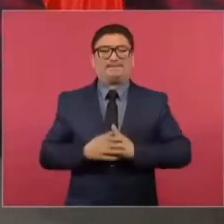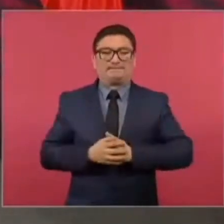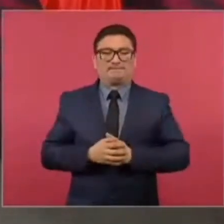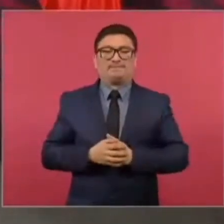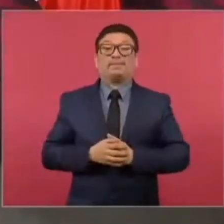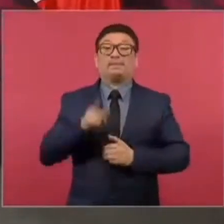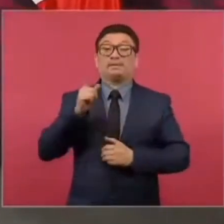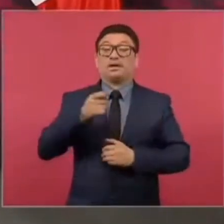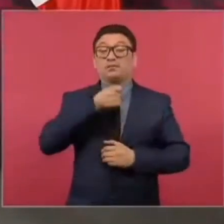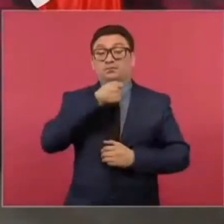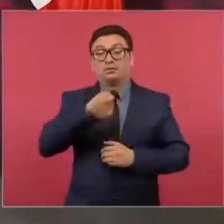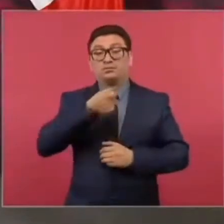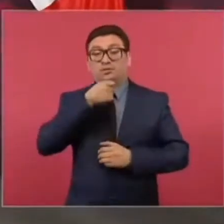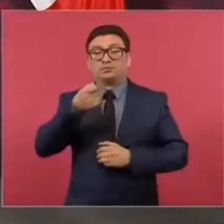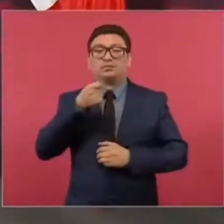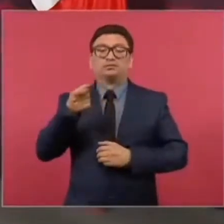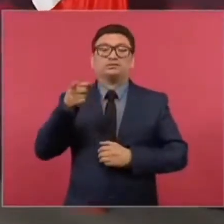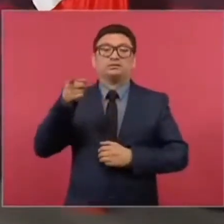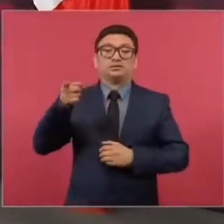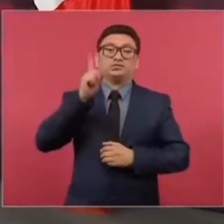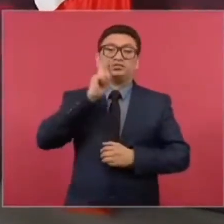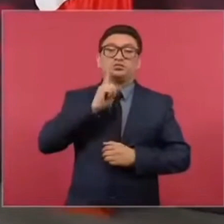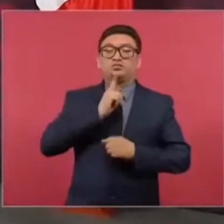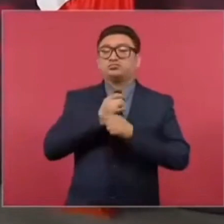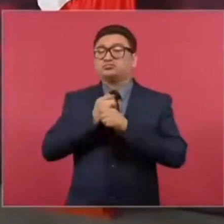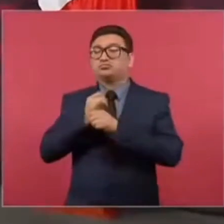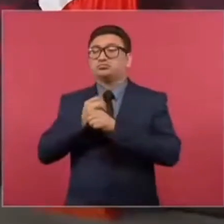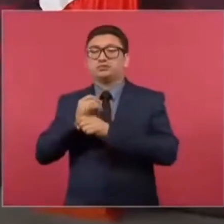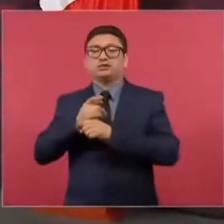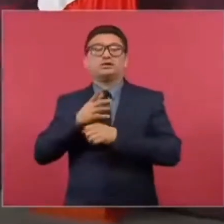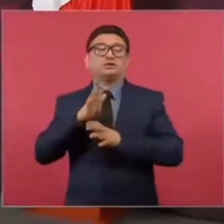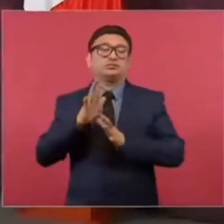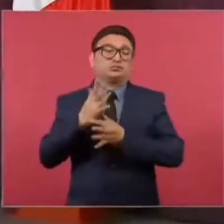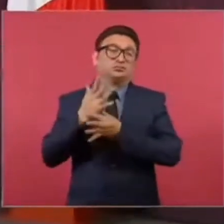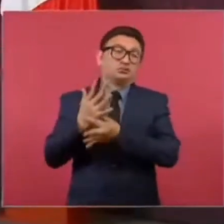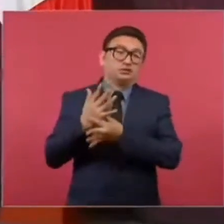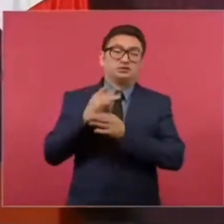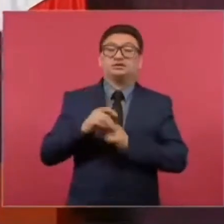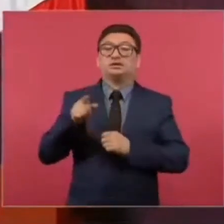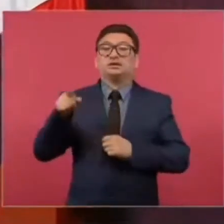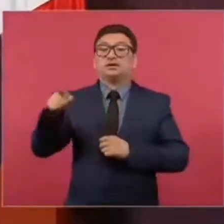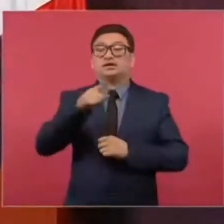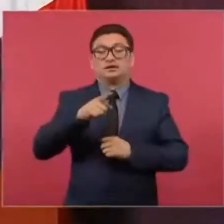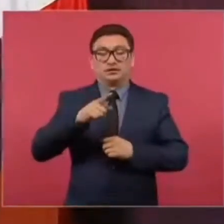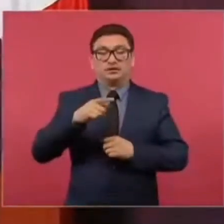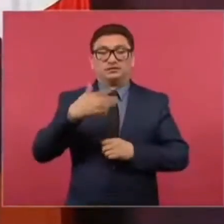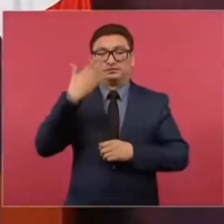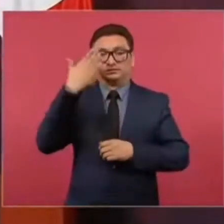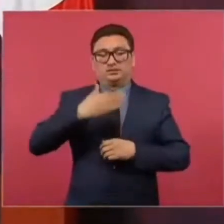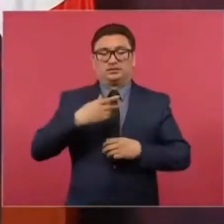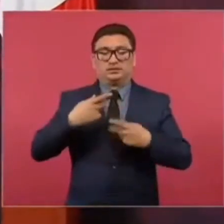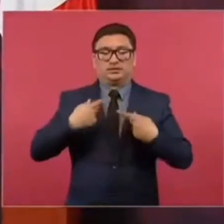¿no? Y sacó un reportaje en donde a los elementos de la Guardia Nacional